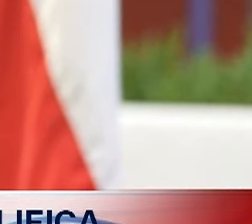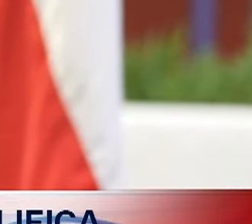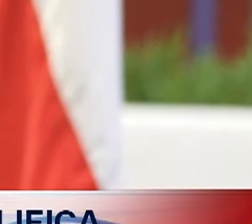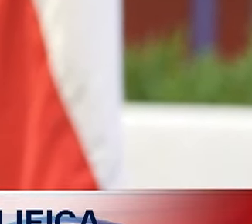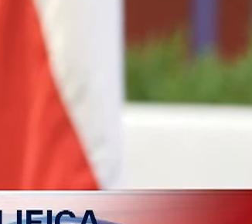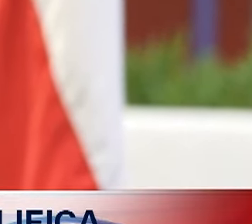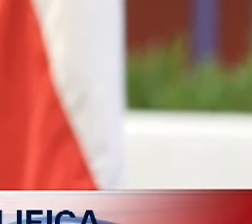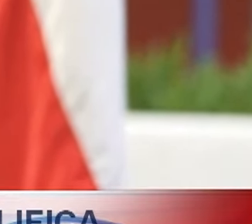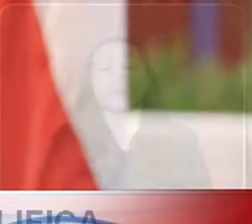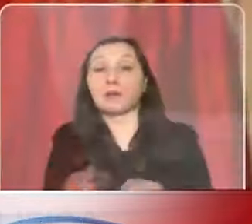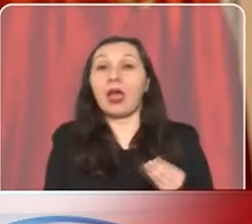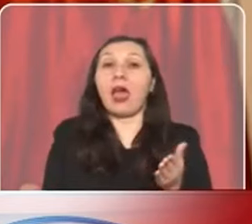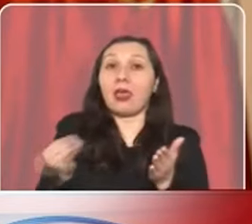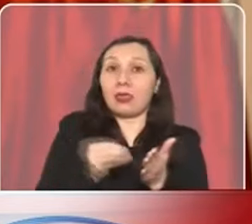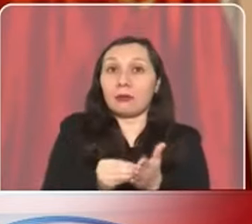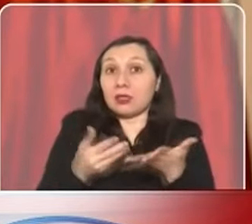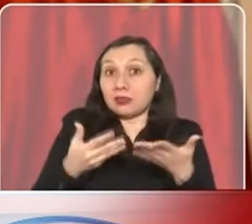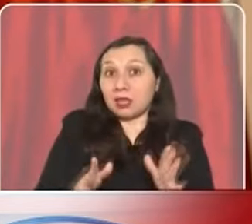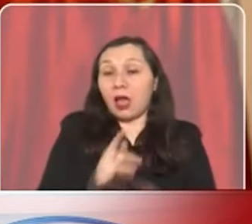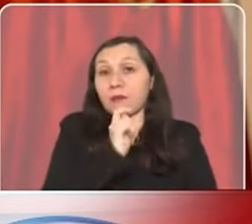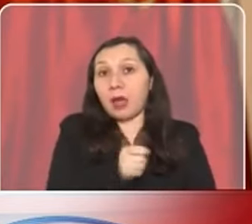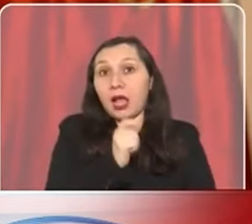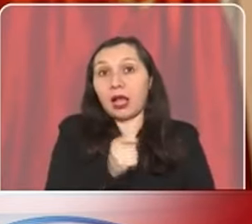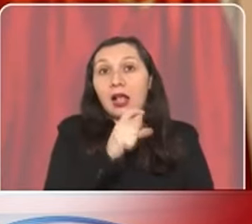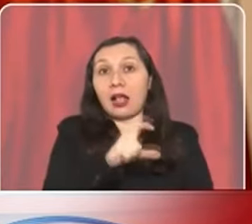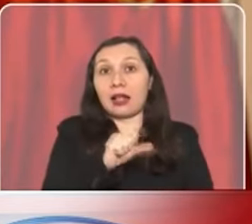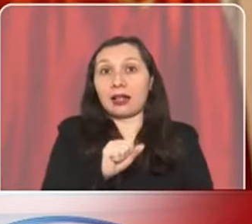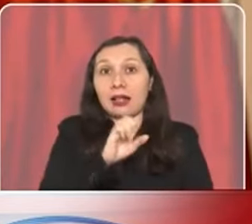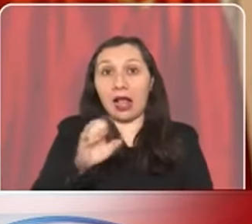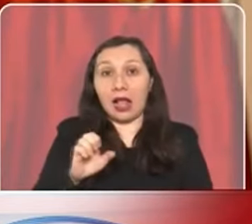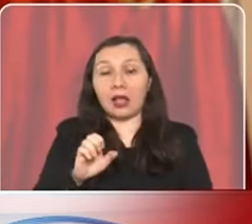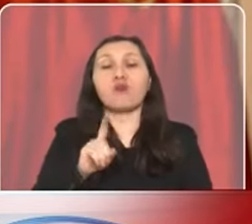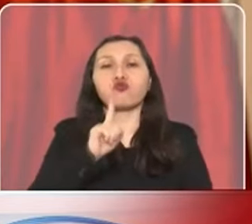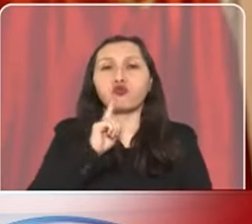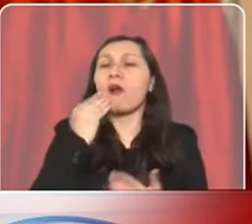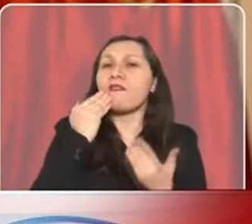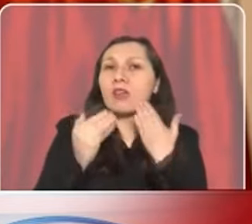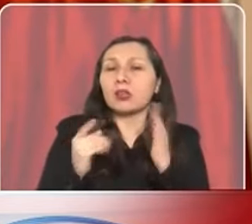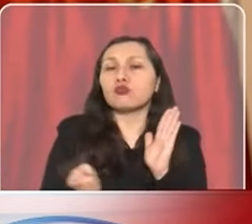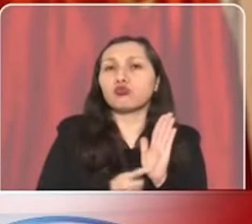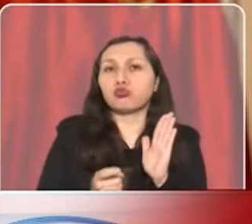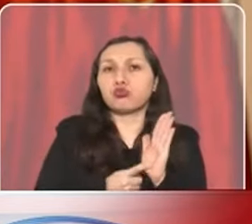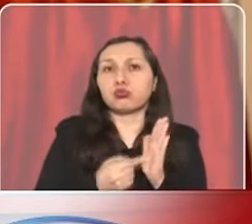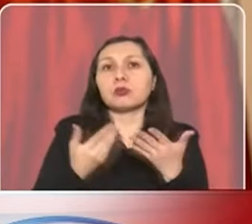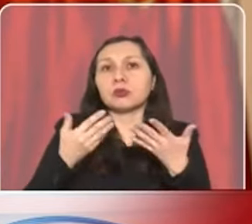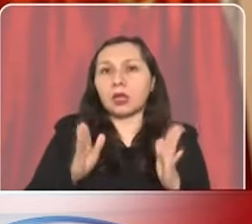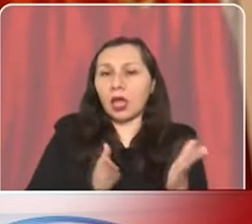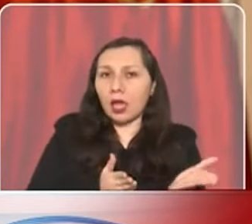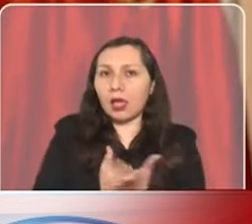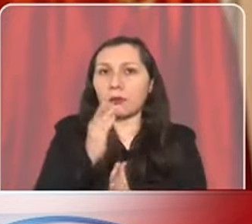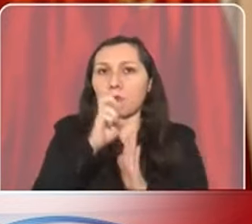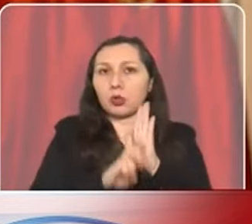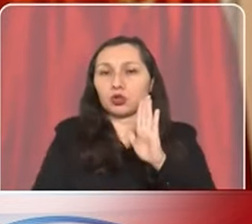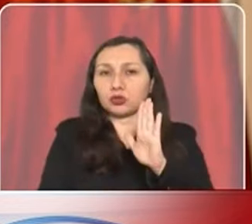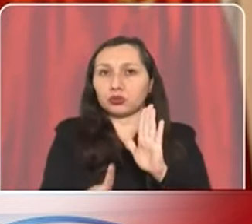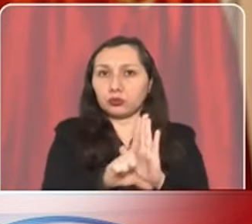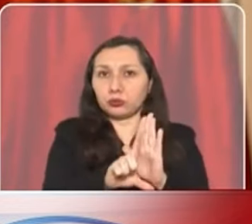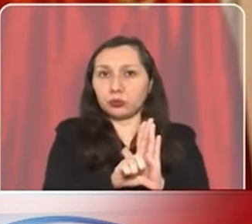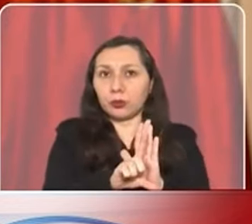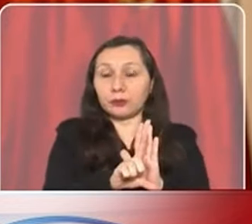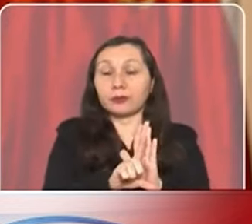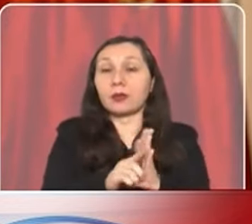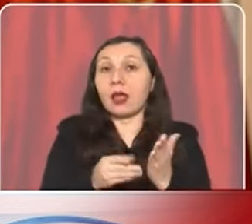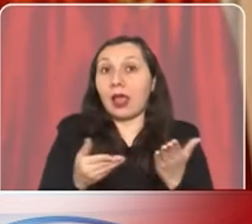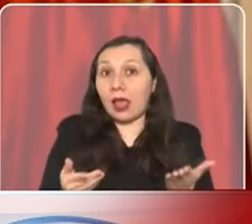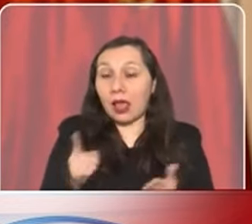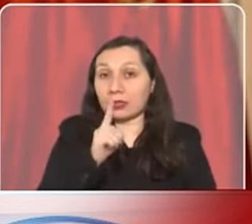los ingresos percibidos. Quienes ya pagaron su deuda del CAE tendrán beneficios tributarios una vez implementado este proyecto de ley.